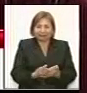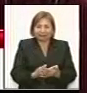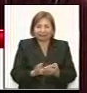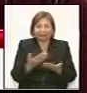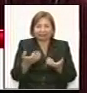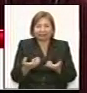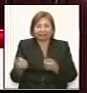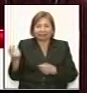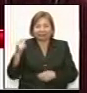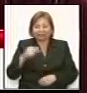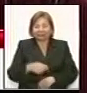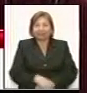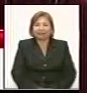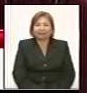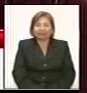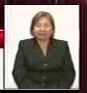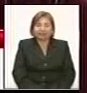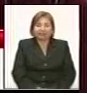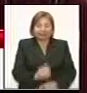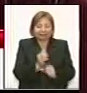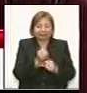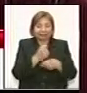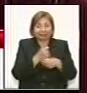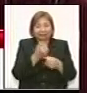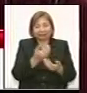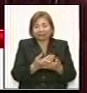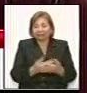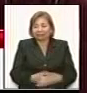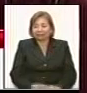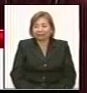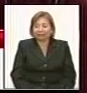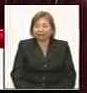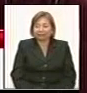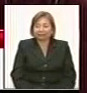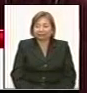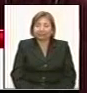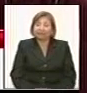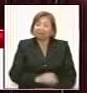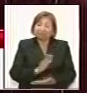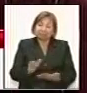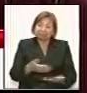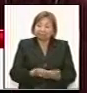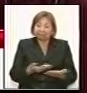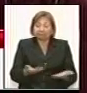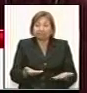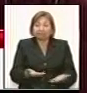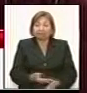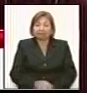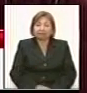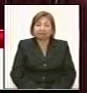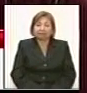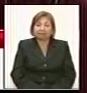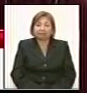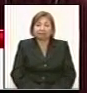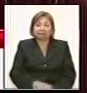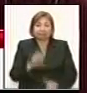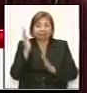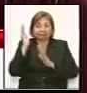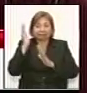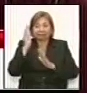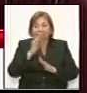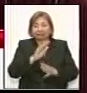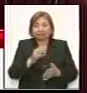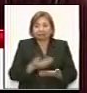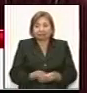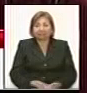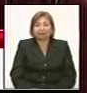¿no? Lo vamos a hacer realmente después. Y eso es todo. A disposición y agradeciendo que